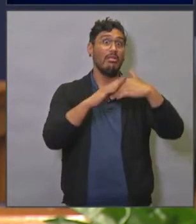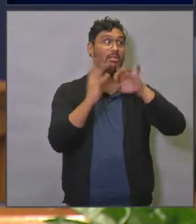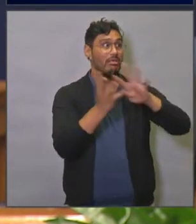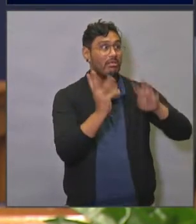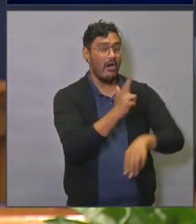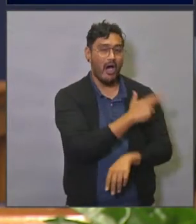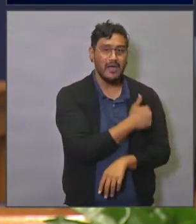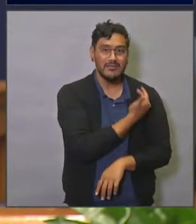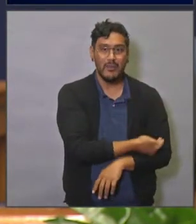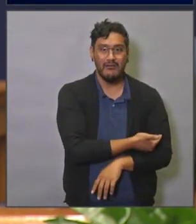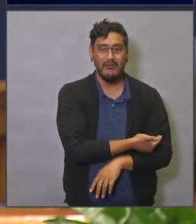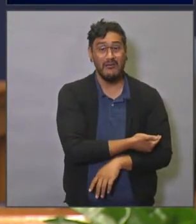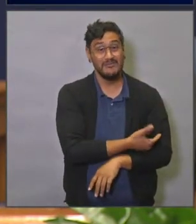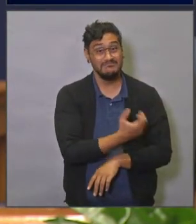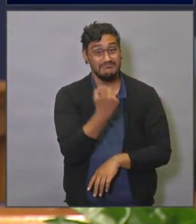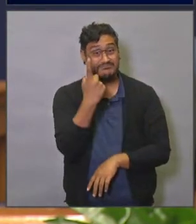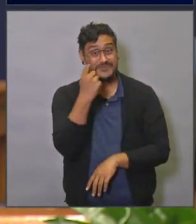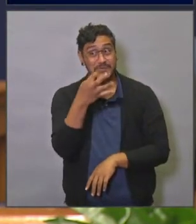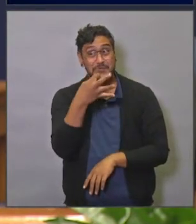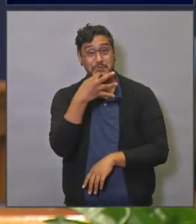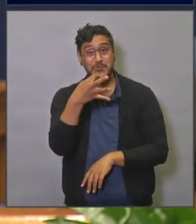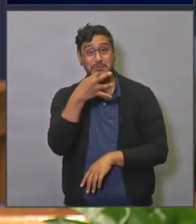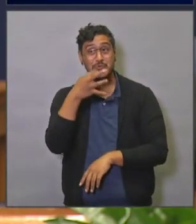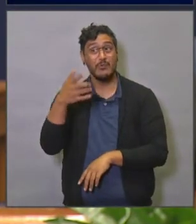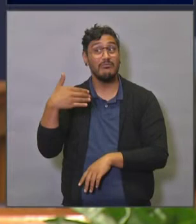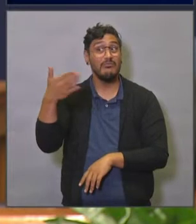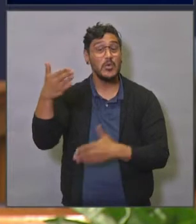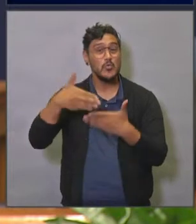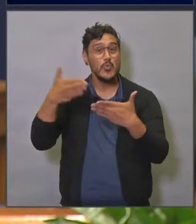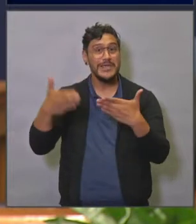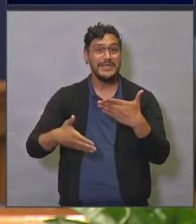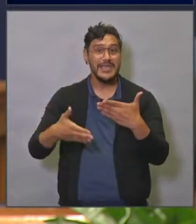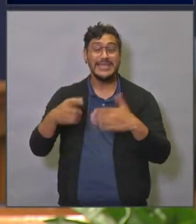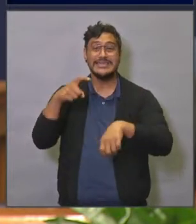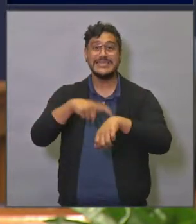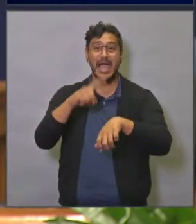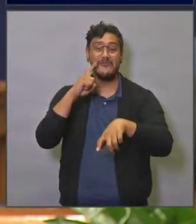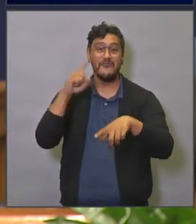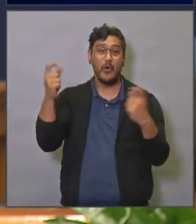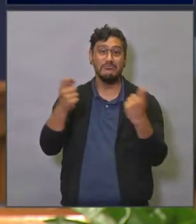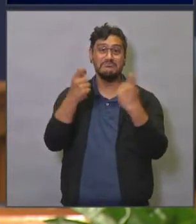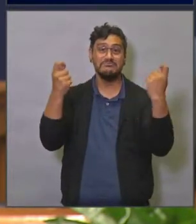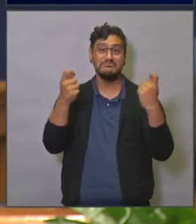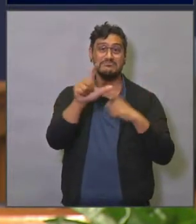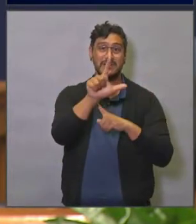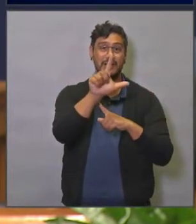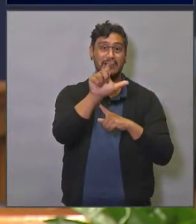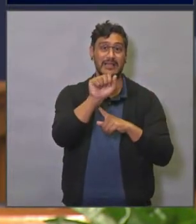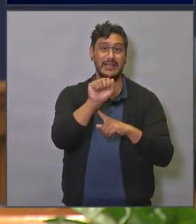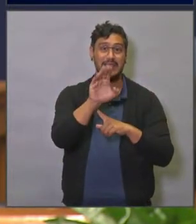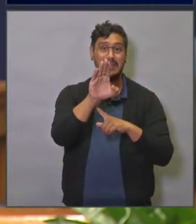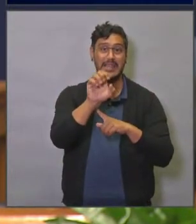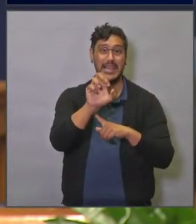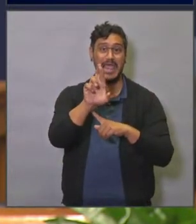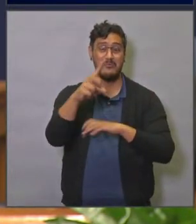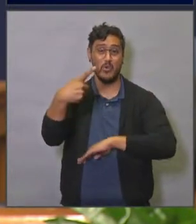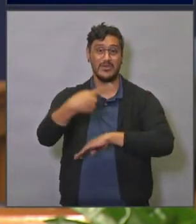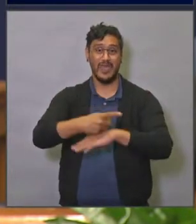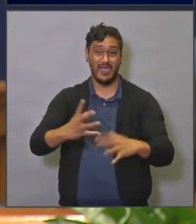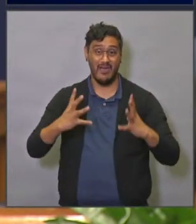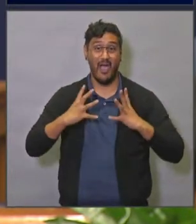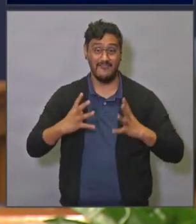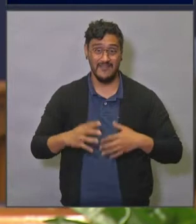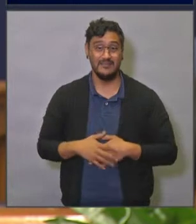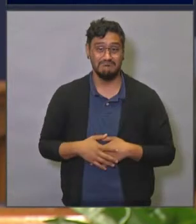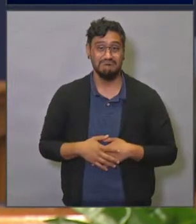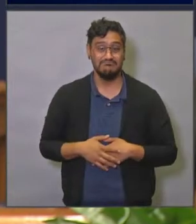medida que se acerca el fin de semana para celebrar el Día del Trabajo, conocido como Labor Day. Can I get